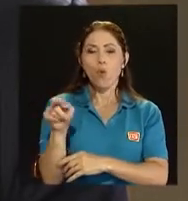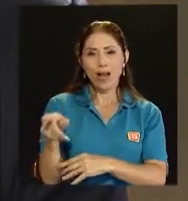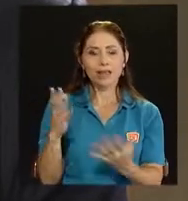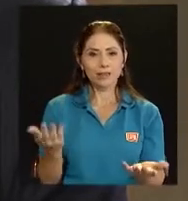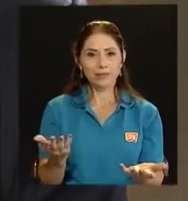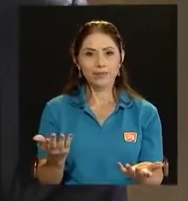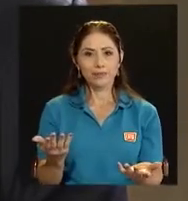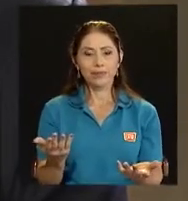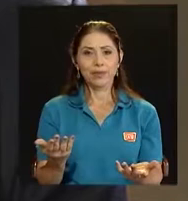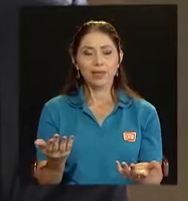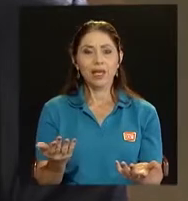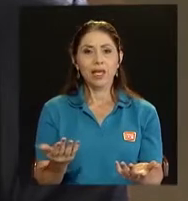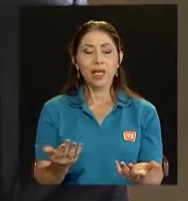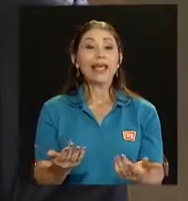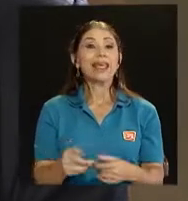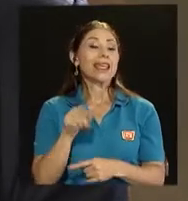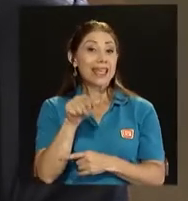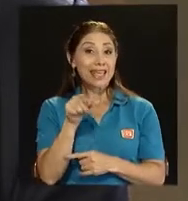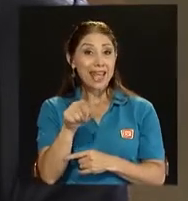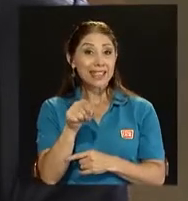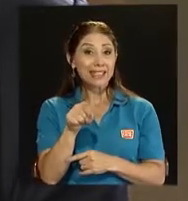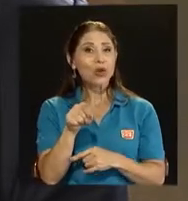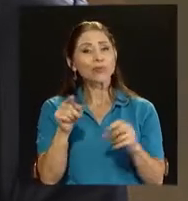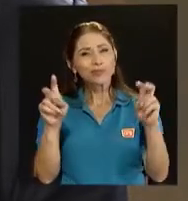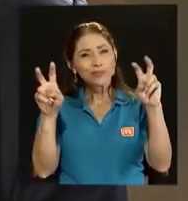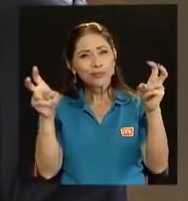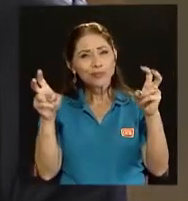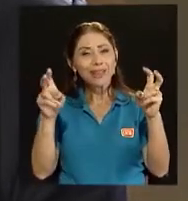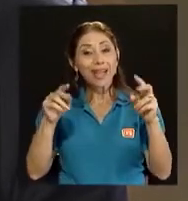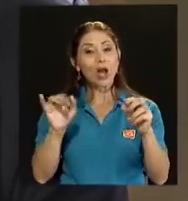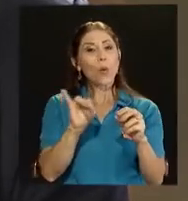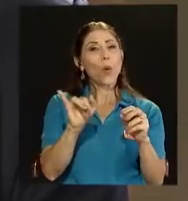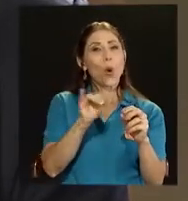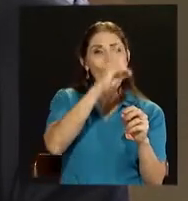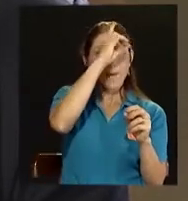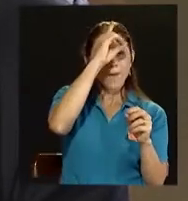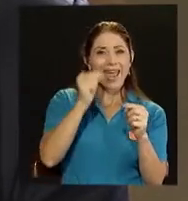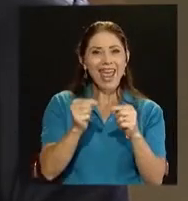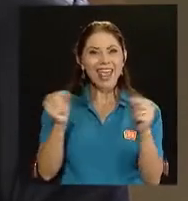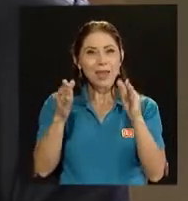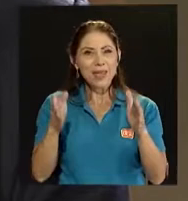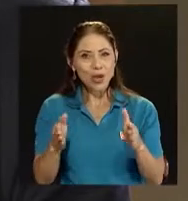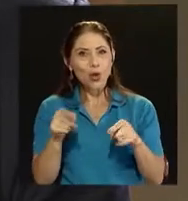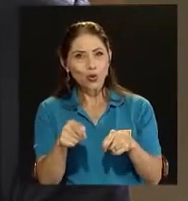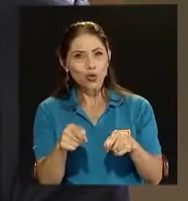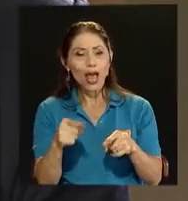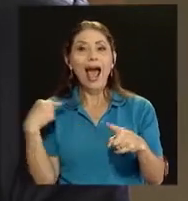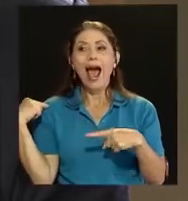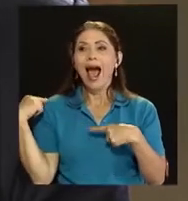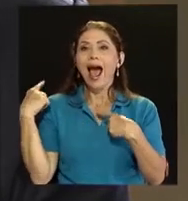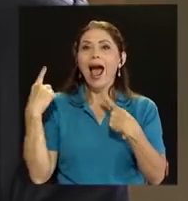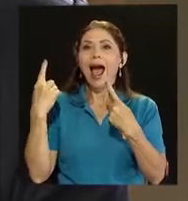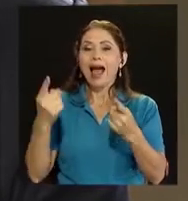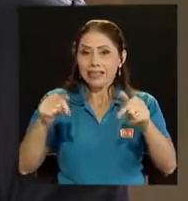Y esta cláusula de enemigos hasta hoy en día continúa en la Carta